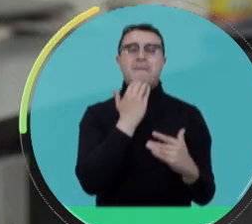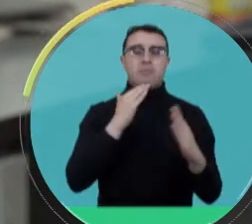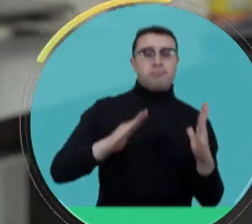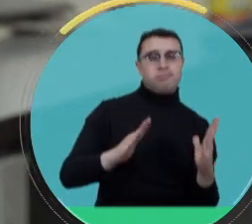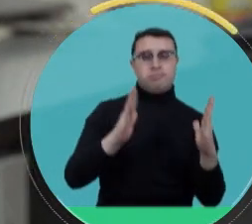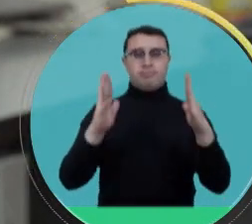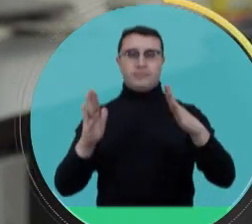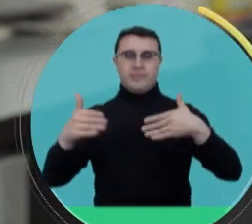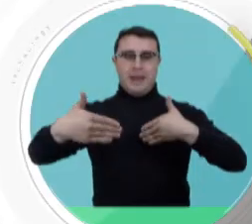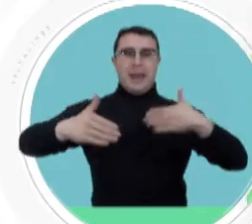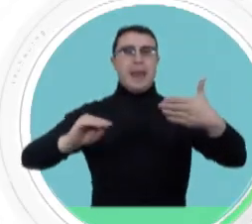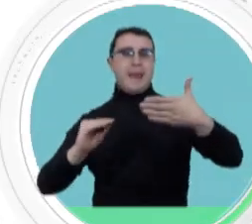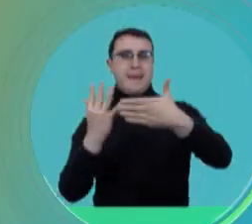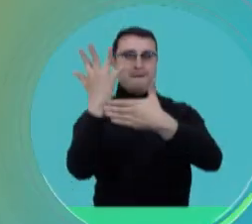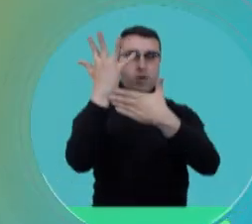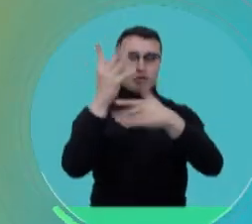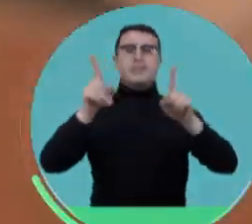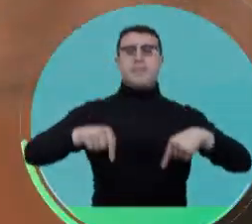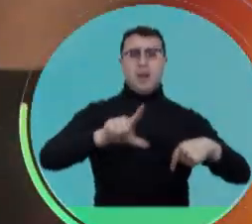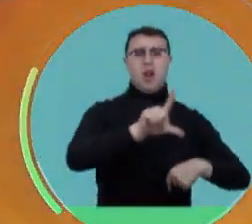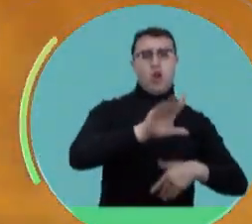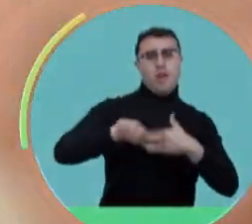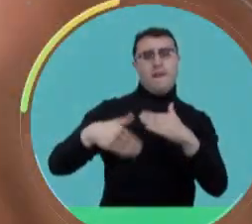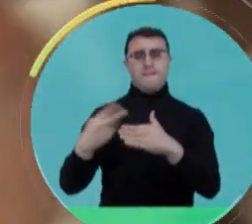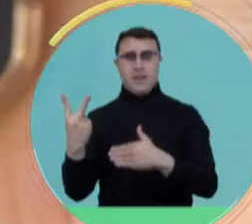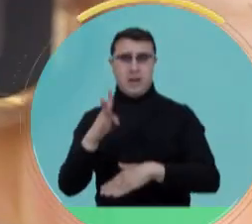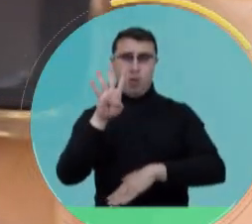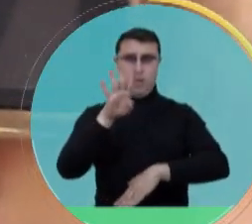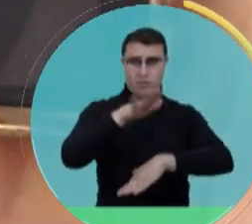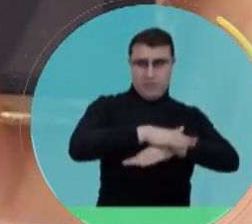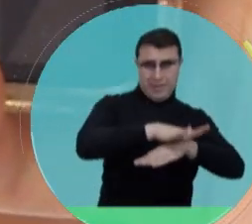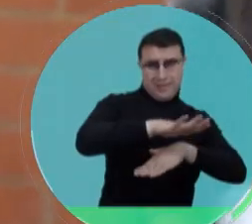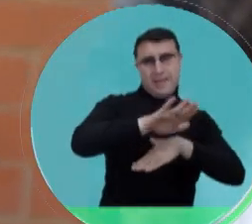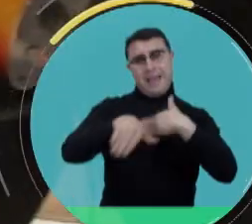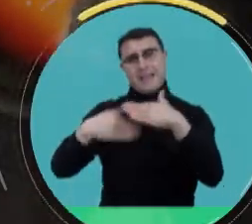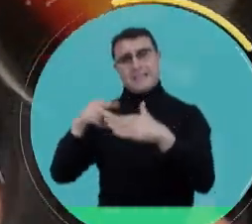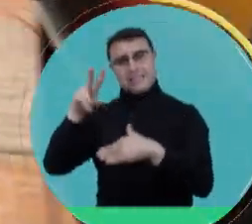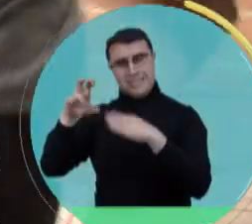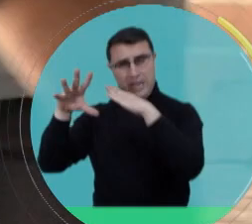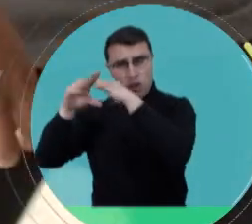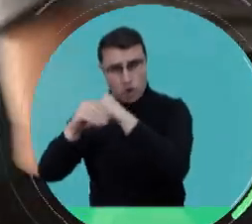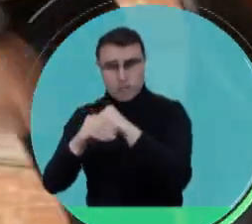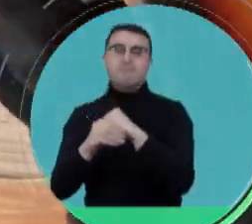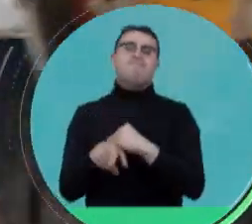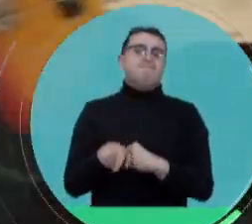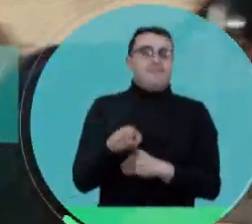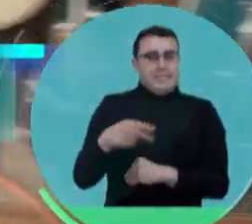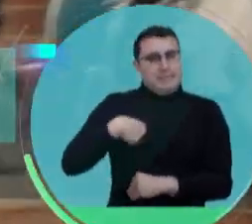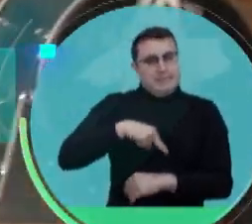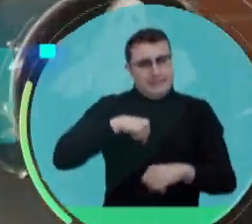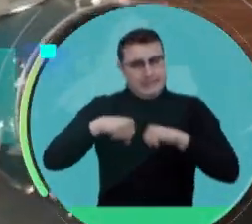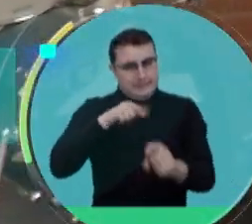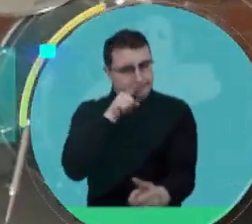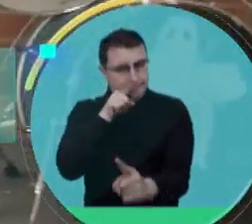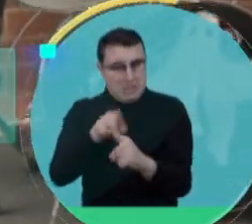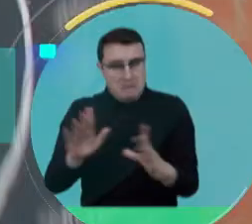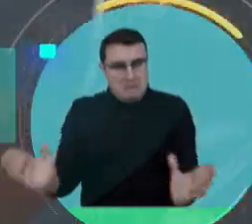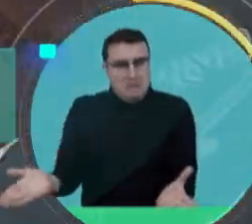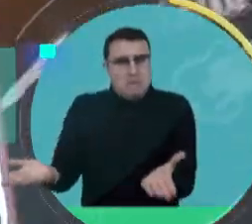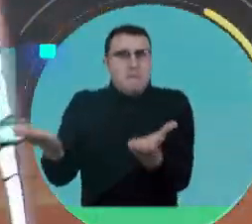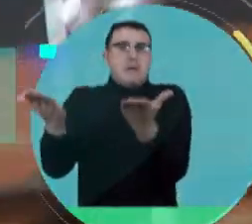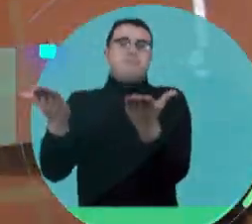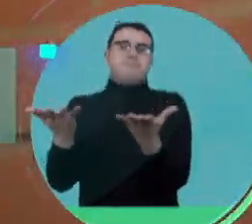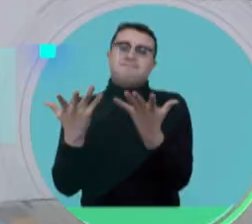esto también está pasando con nuestra franja de inbox 13 que es tambi de lunes a viernes de 4 a 7 de la tarde Estamos